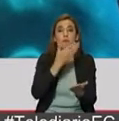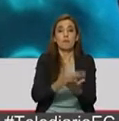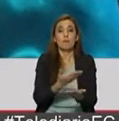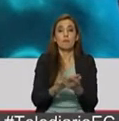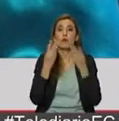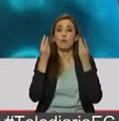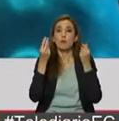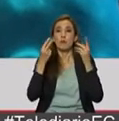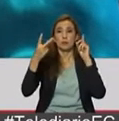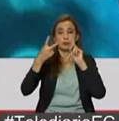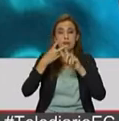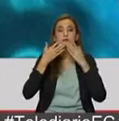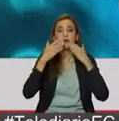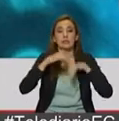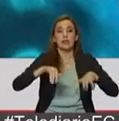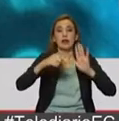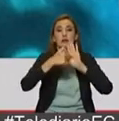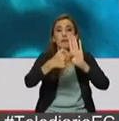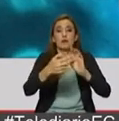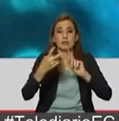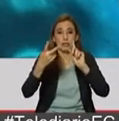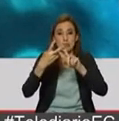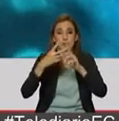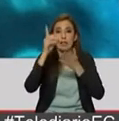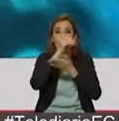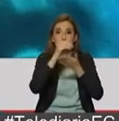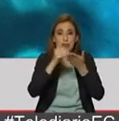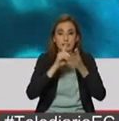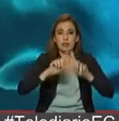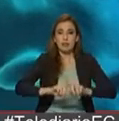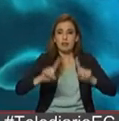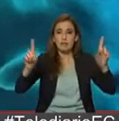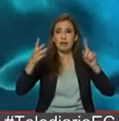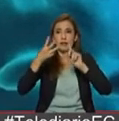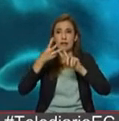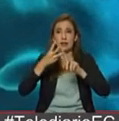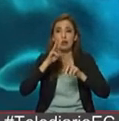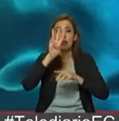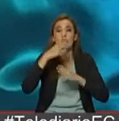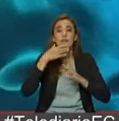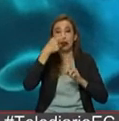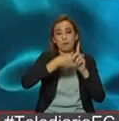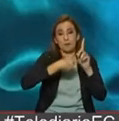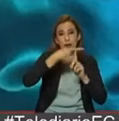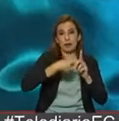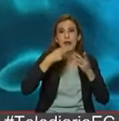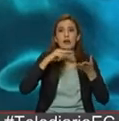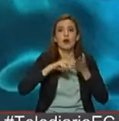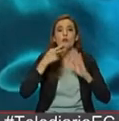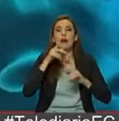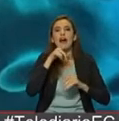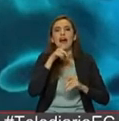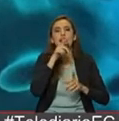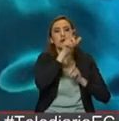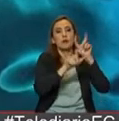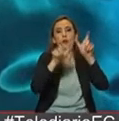ofrecen? 2. Diseño, es decir, cómo hacerlo diferente. 3. Segmento del mercado. ¿A quién quiero